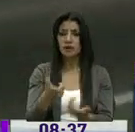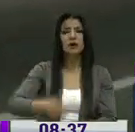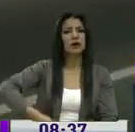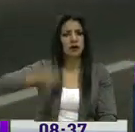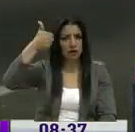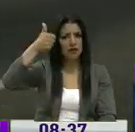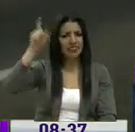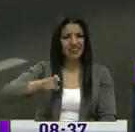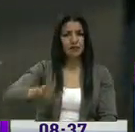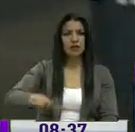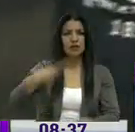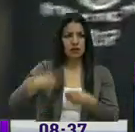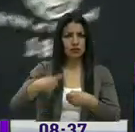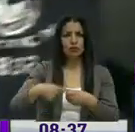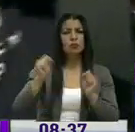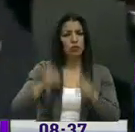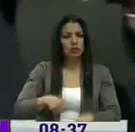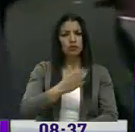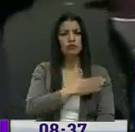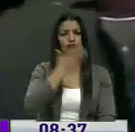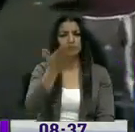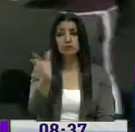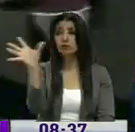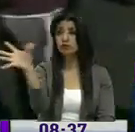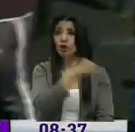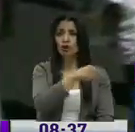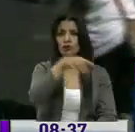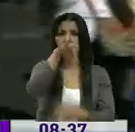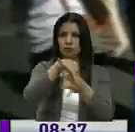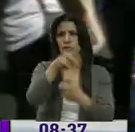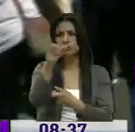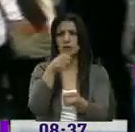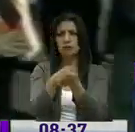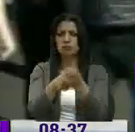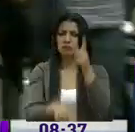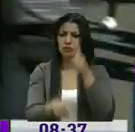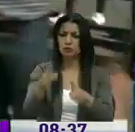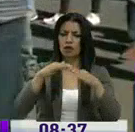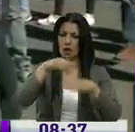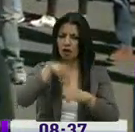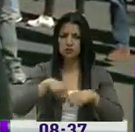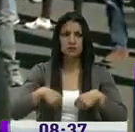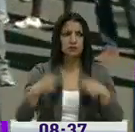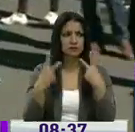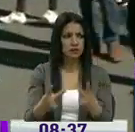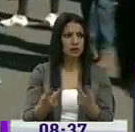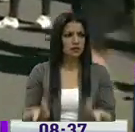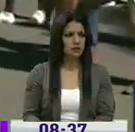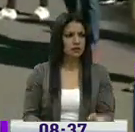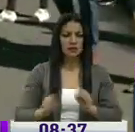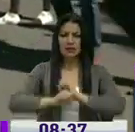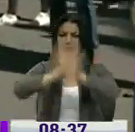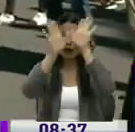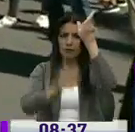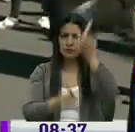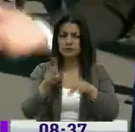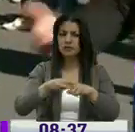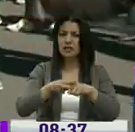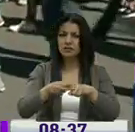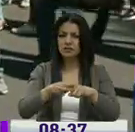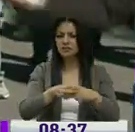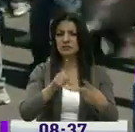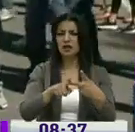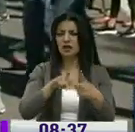autoridad en quien hemos puesto la confianza a todo el pueblo. Acá vemos gente de casa, se puede ver claramente, hay gente, taxistas del